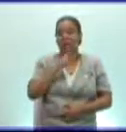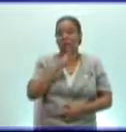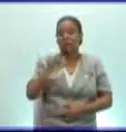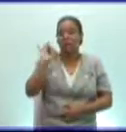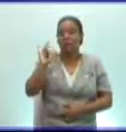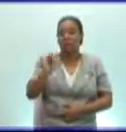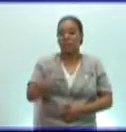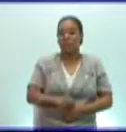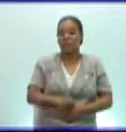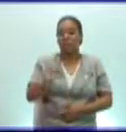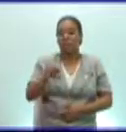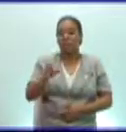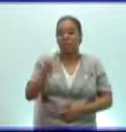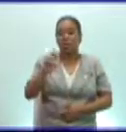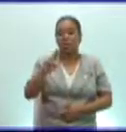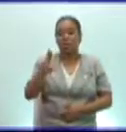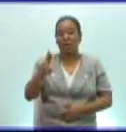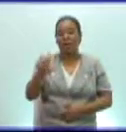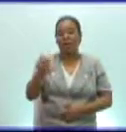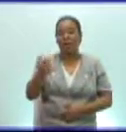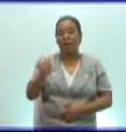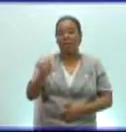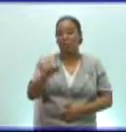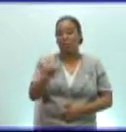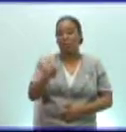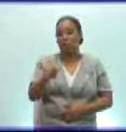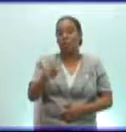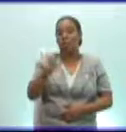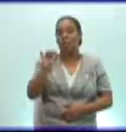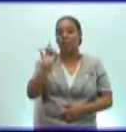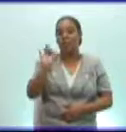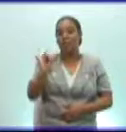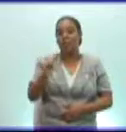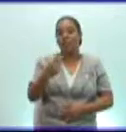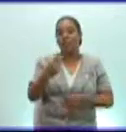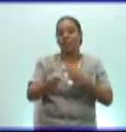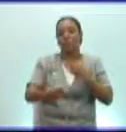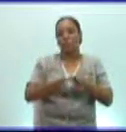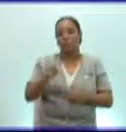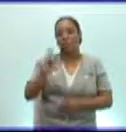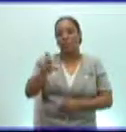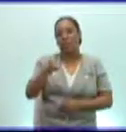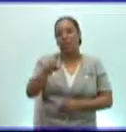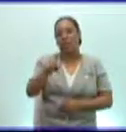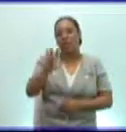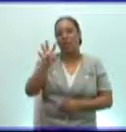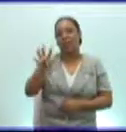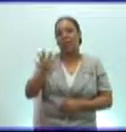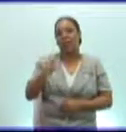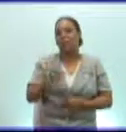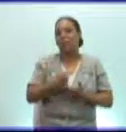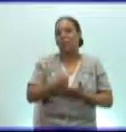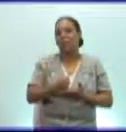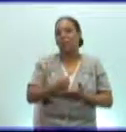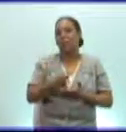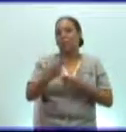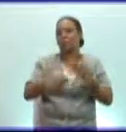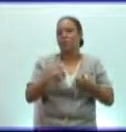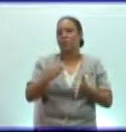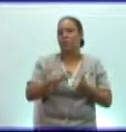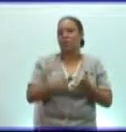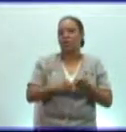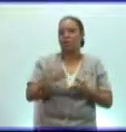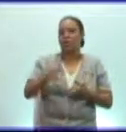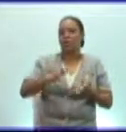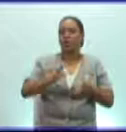y entonces el pH más el pOH es igual a 14. Y esto nos sirve también para realizar cálculos en este tipo